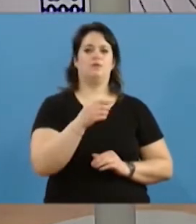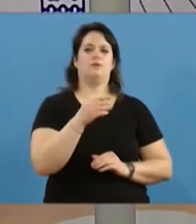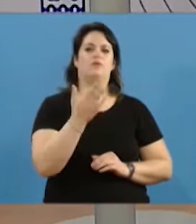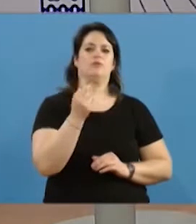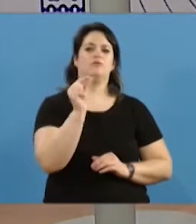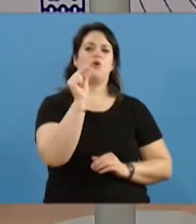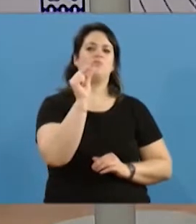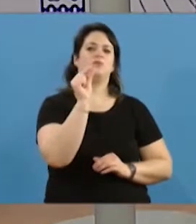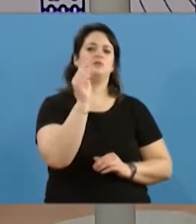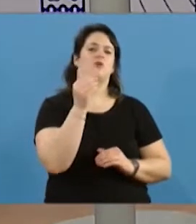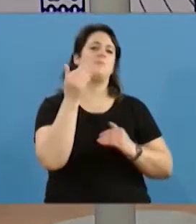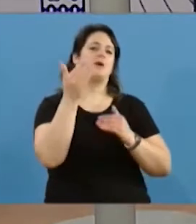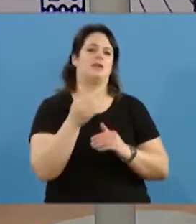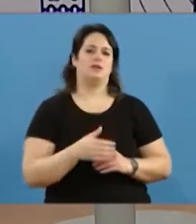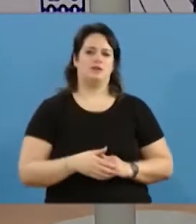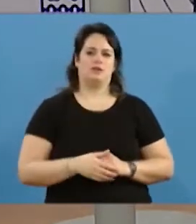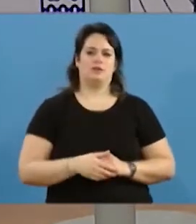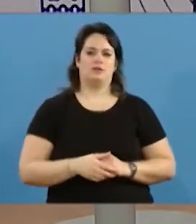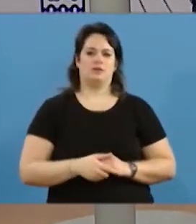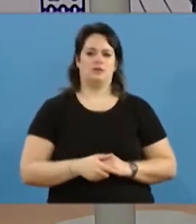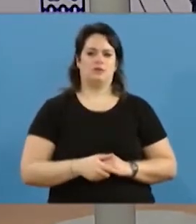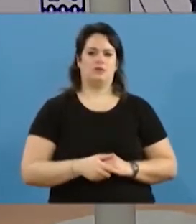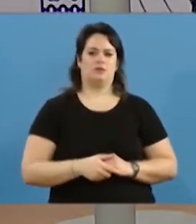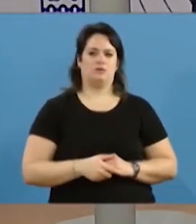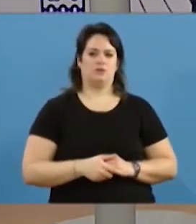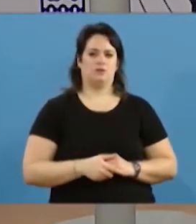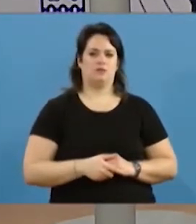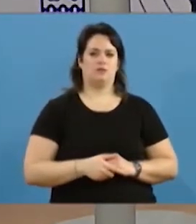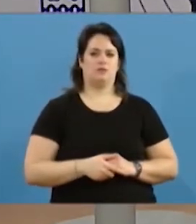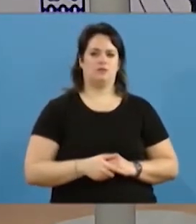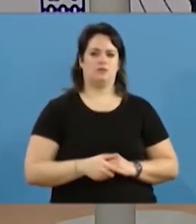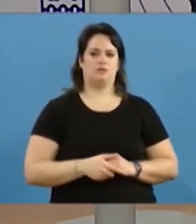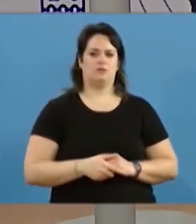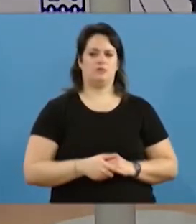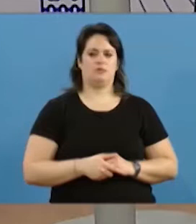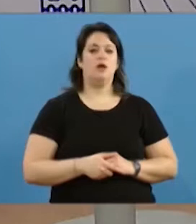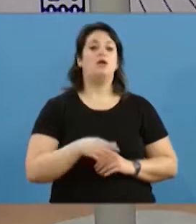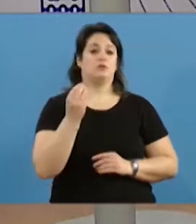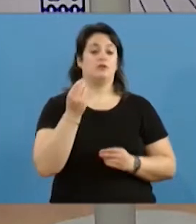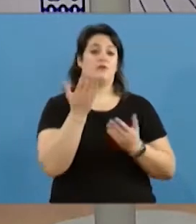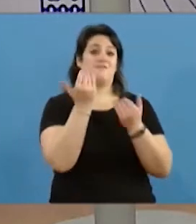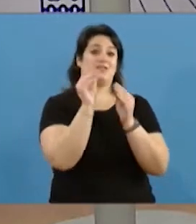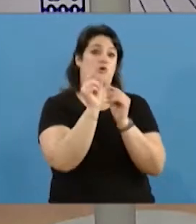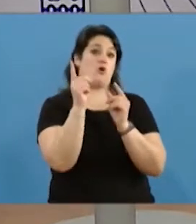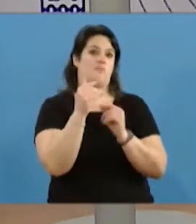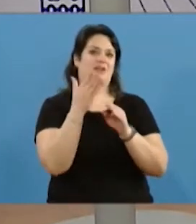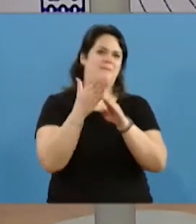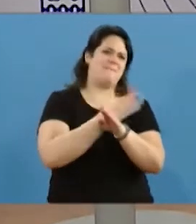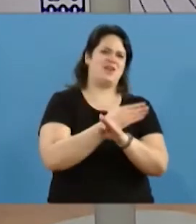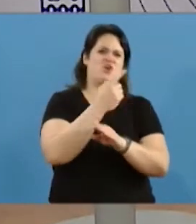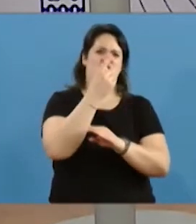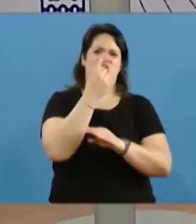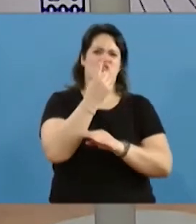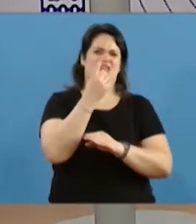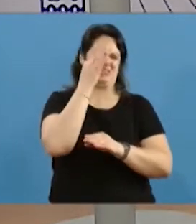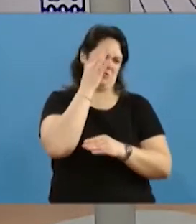más. Es un poquito más. No Pero, sé si querés que usemos... Miren, vamos a usarlo a este y vamos a hacer uno menos de